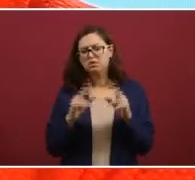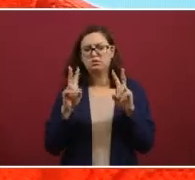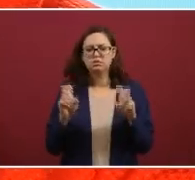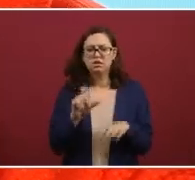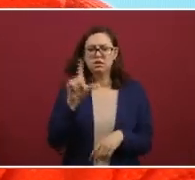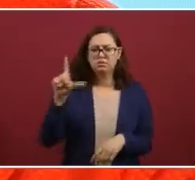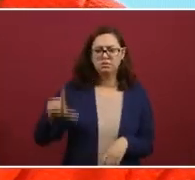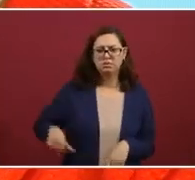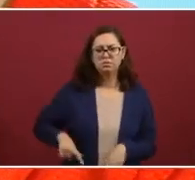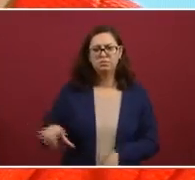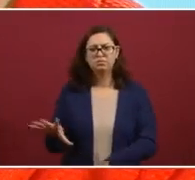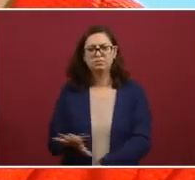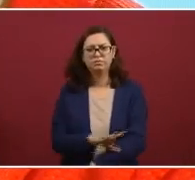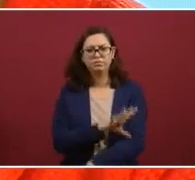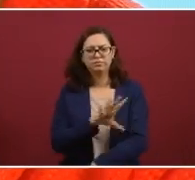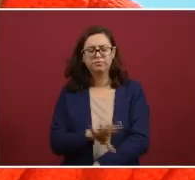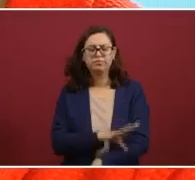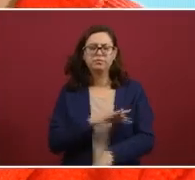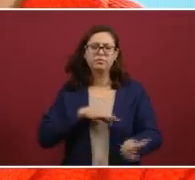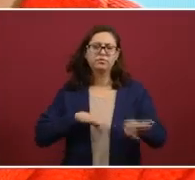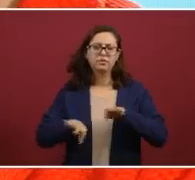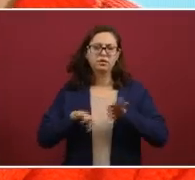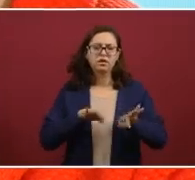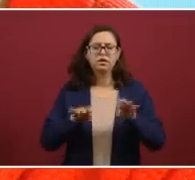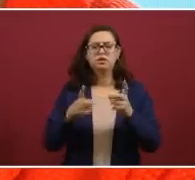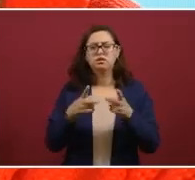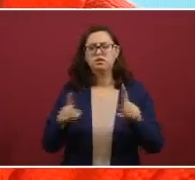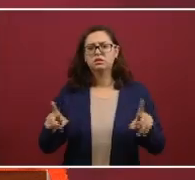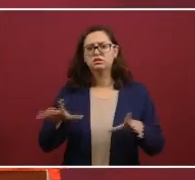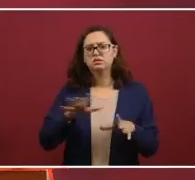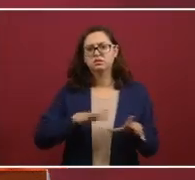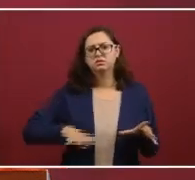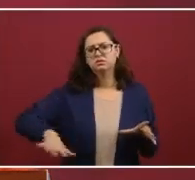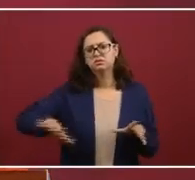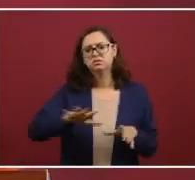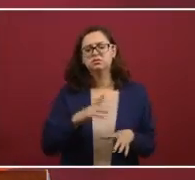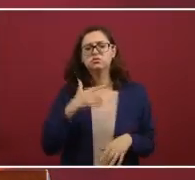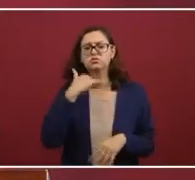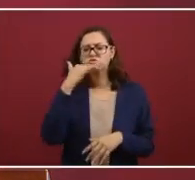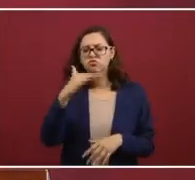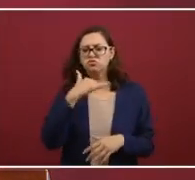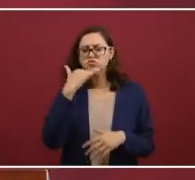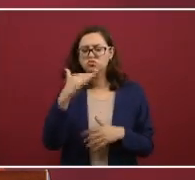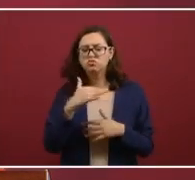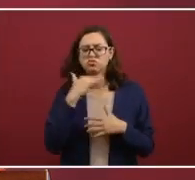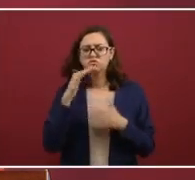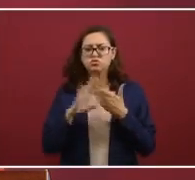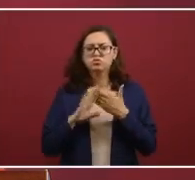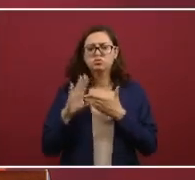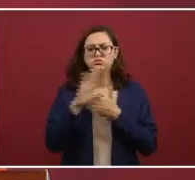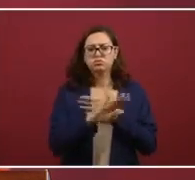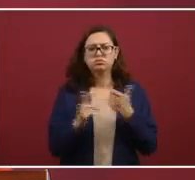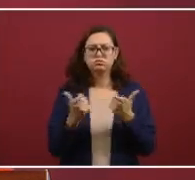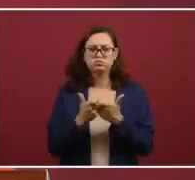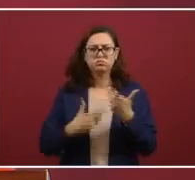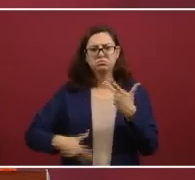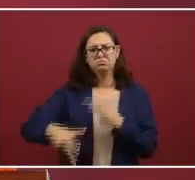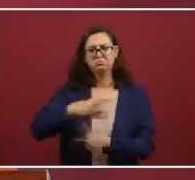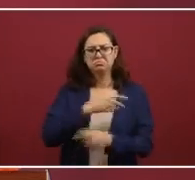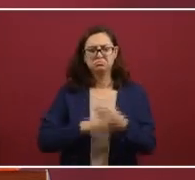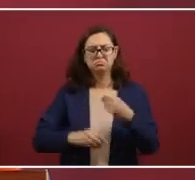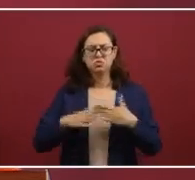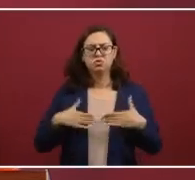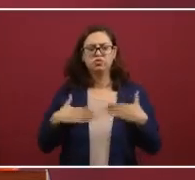gobierno, energía, trabajo, desarrollo social, lucha contra la corrupción y economía están en manos de